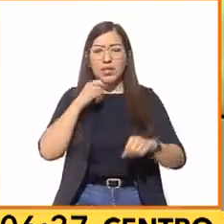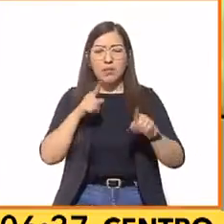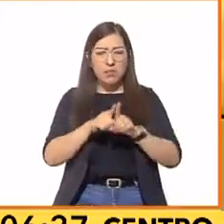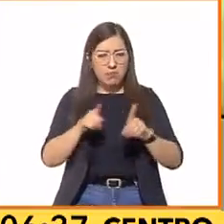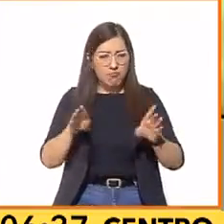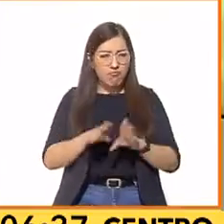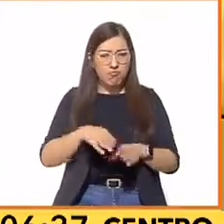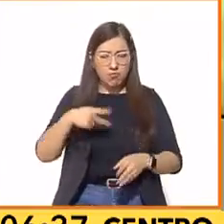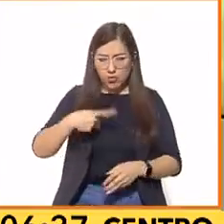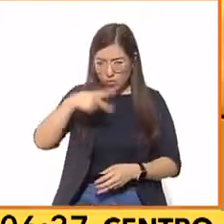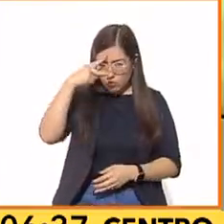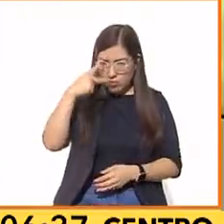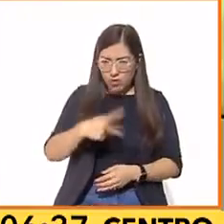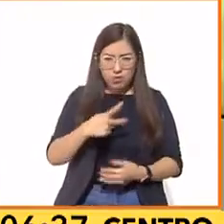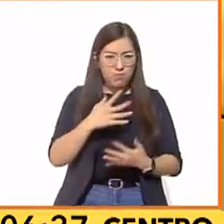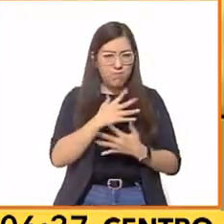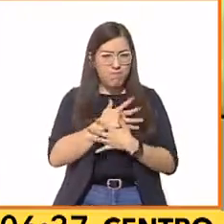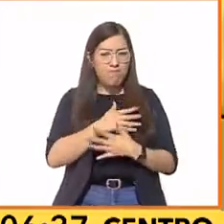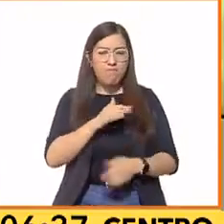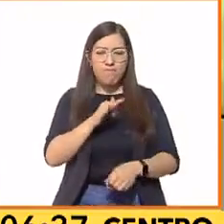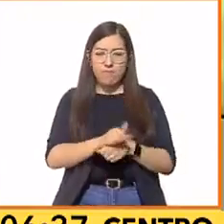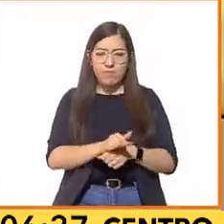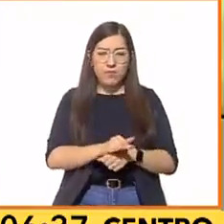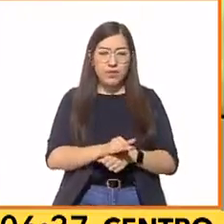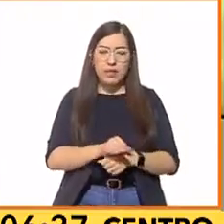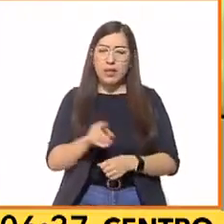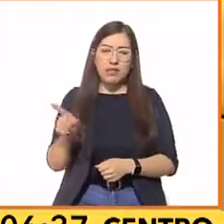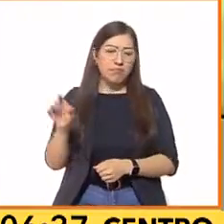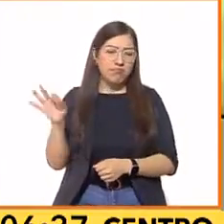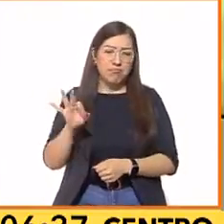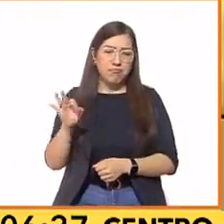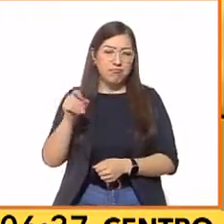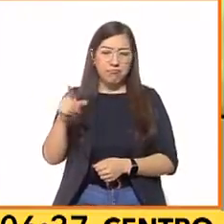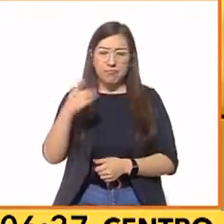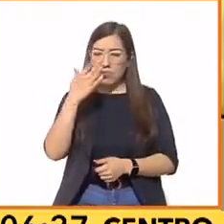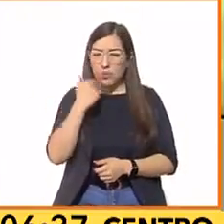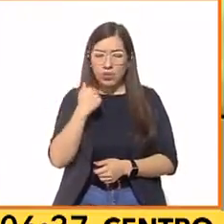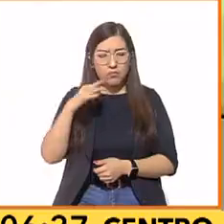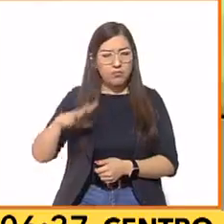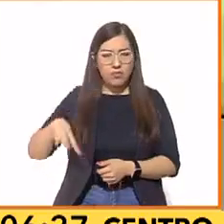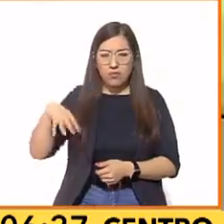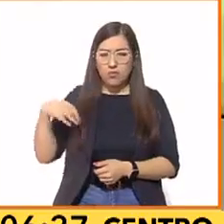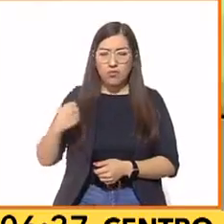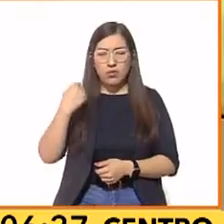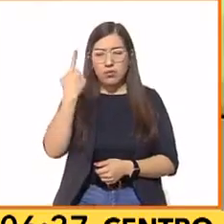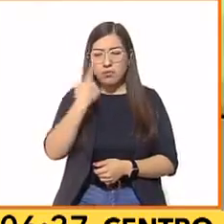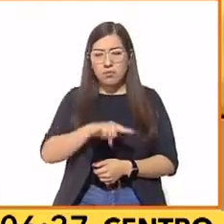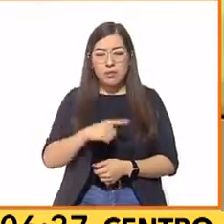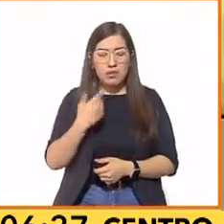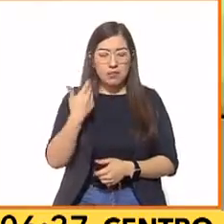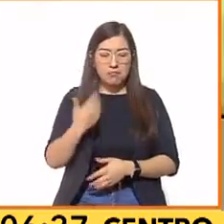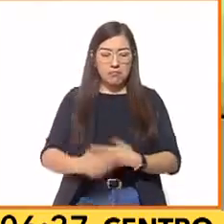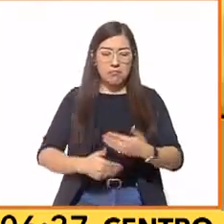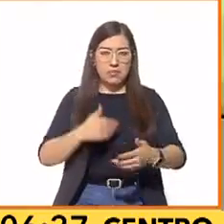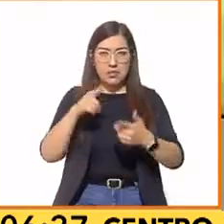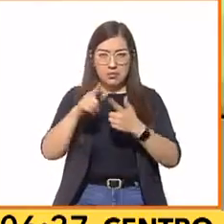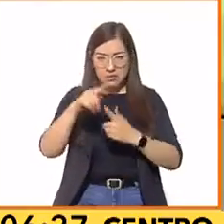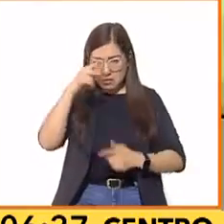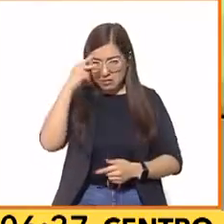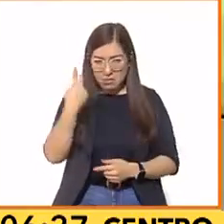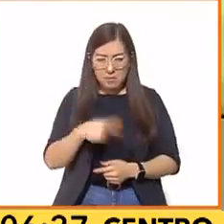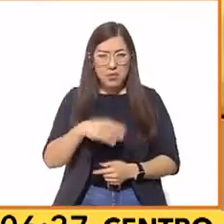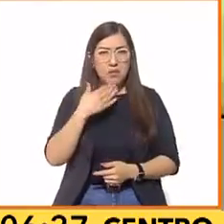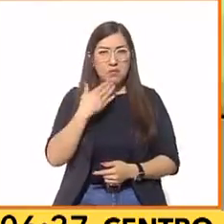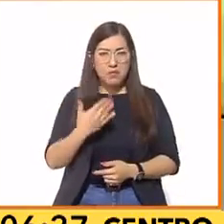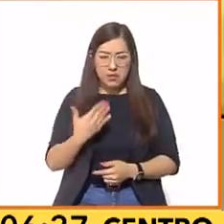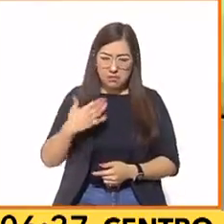patriotismo, creo que no hubiera podido encabezar ese esfuerzo extraordinario por mantener a México en pie.